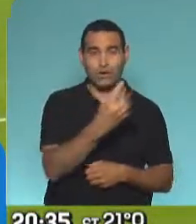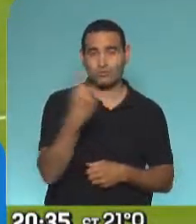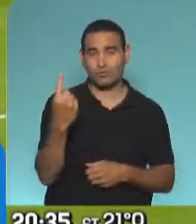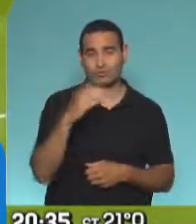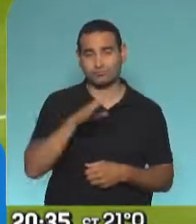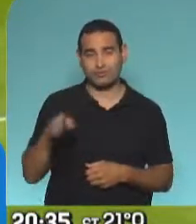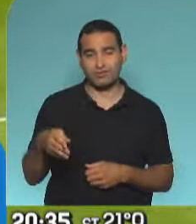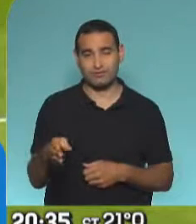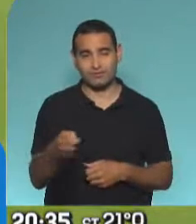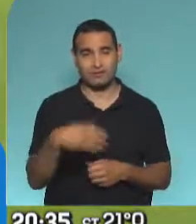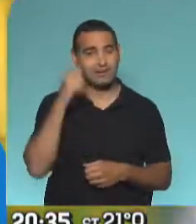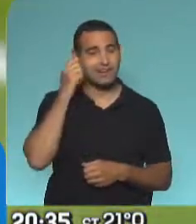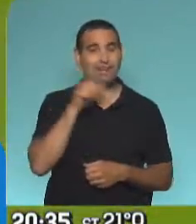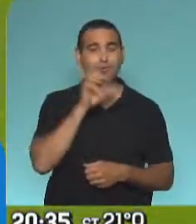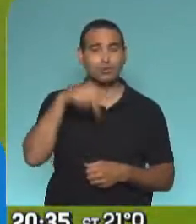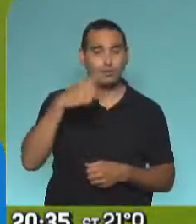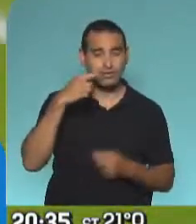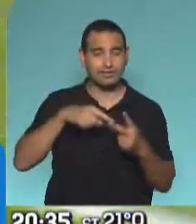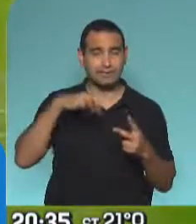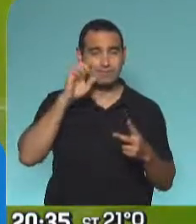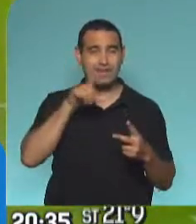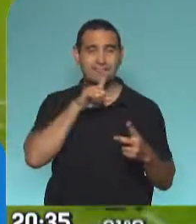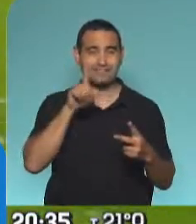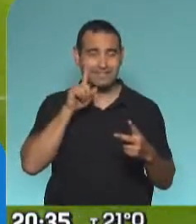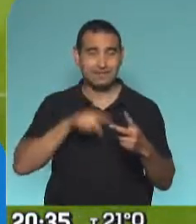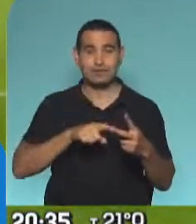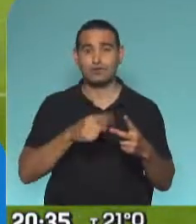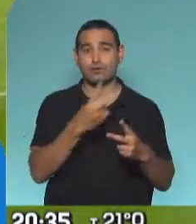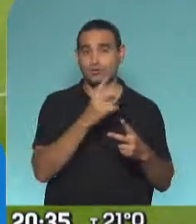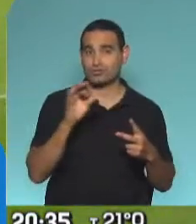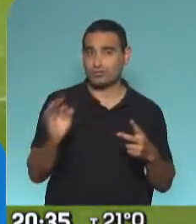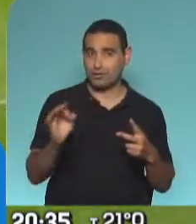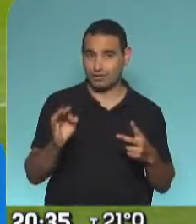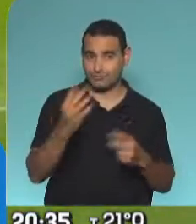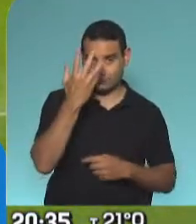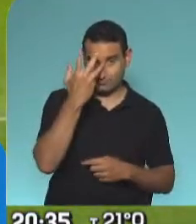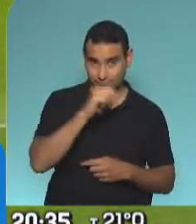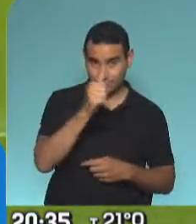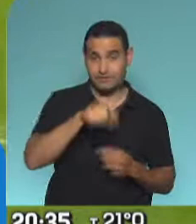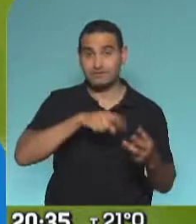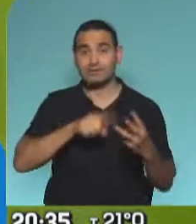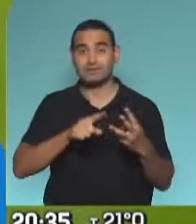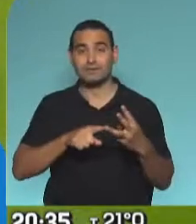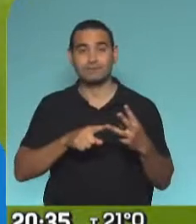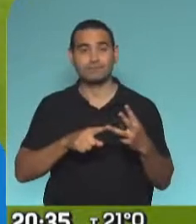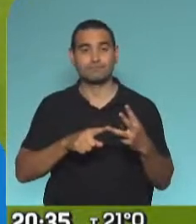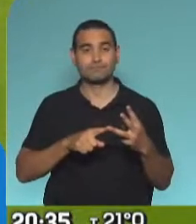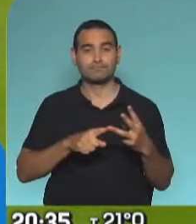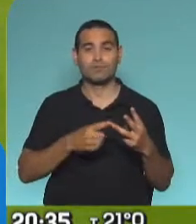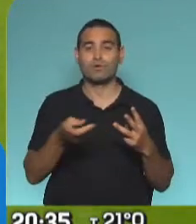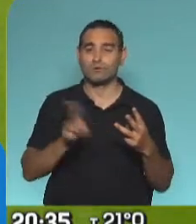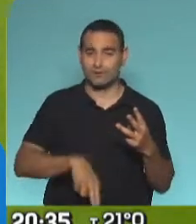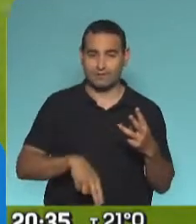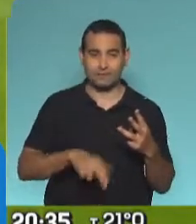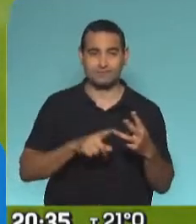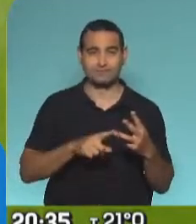Aldo Civi. Gattoni, Nacho Piatti, era 2-0 para el Ciclón. El tercero, otra vez el pibe